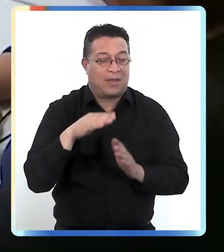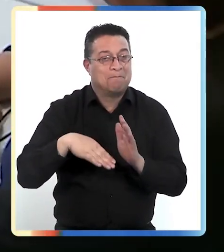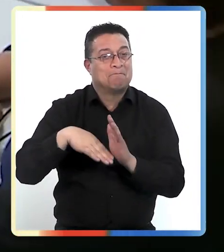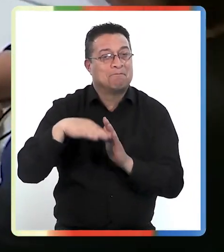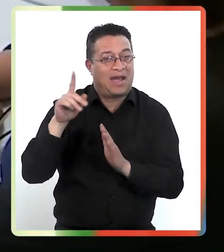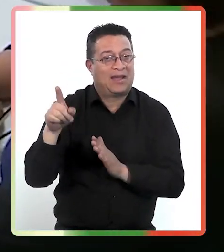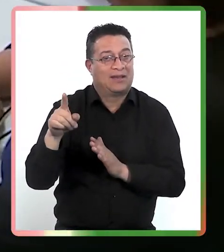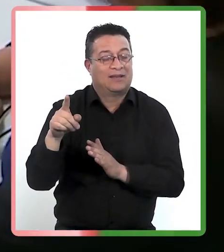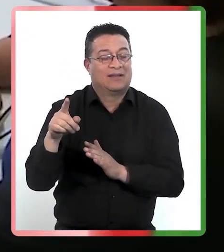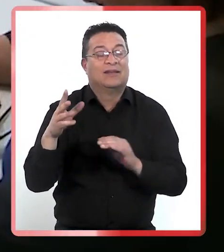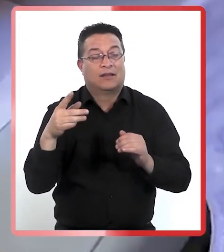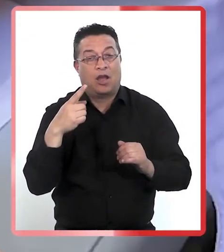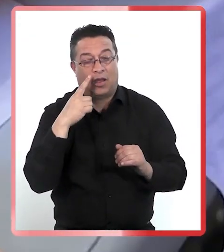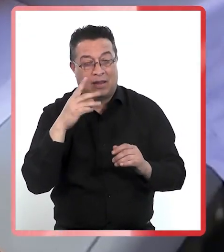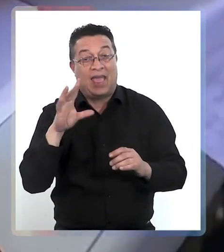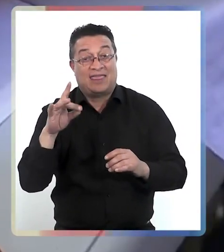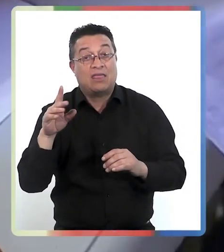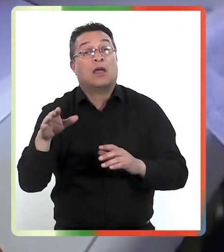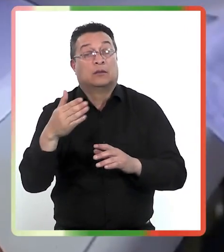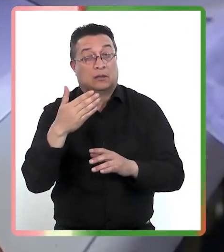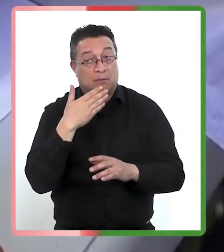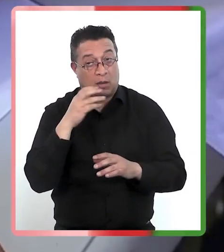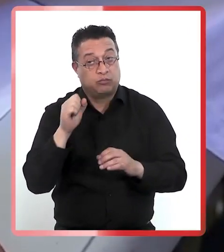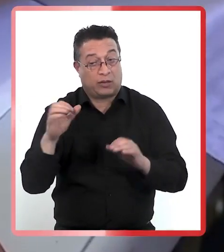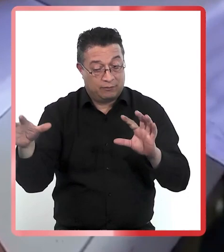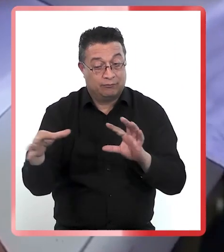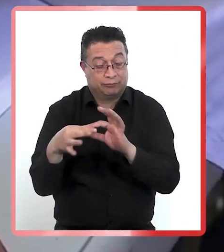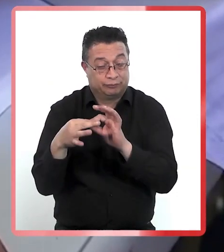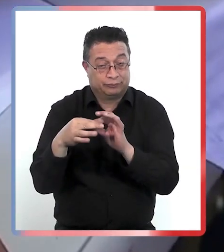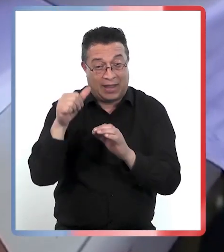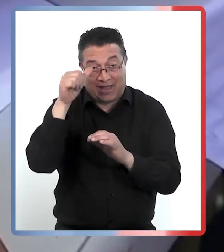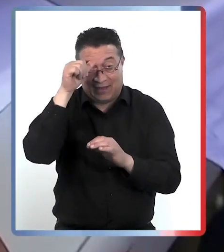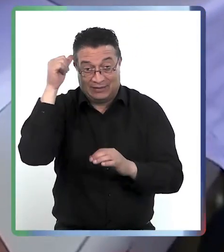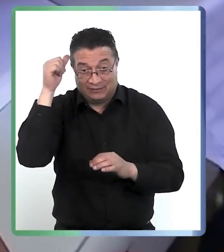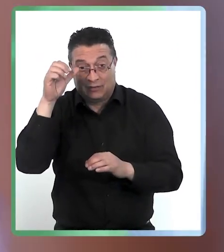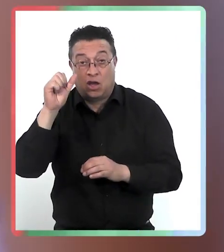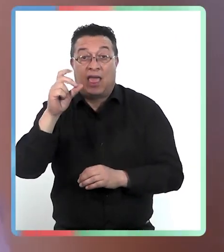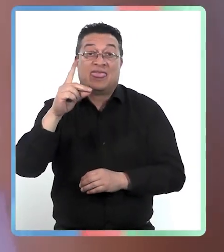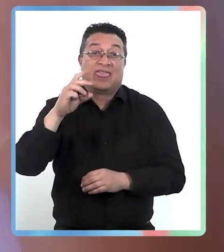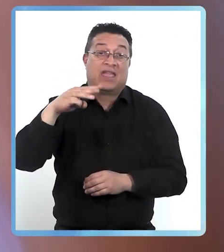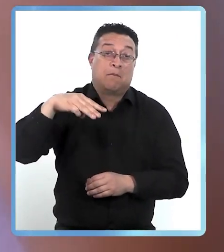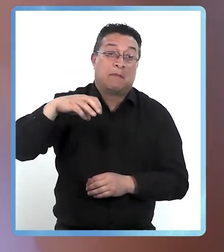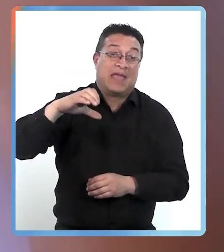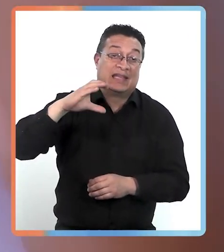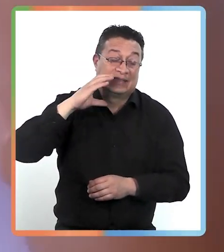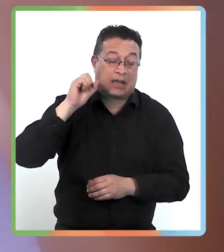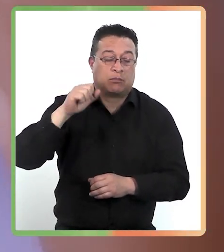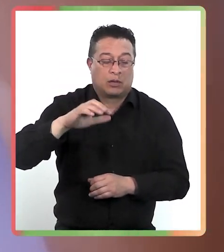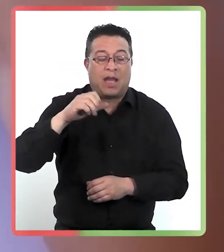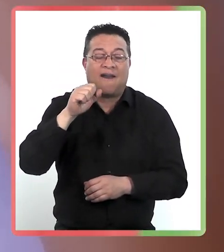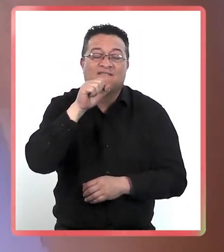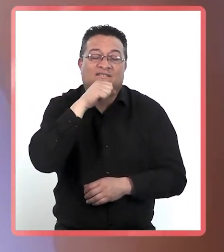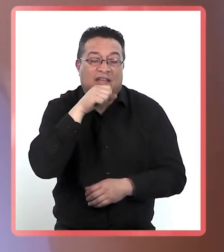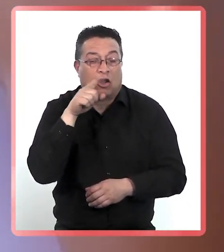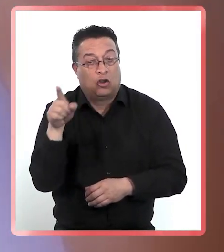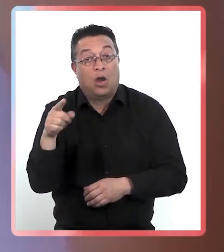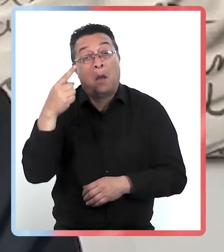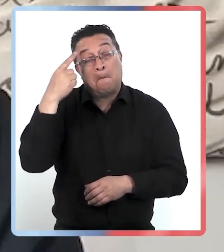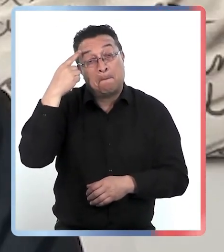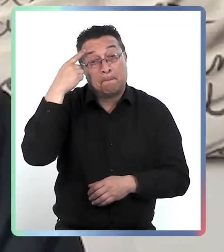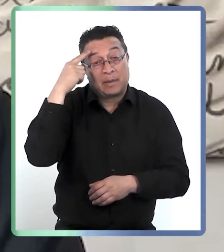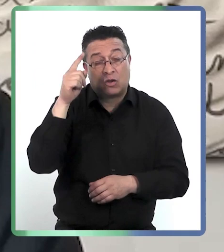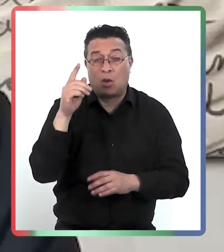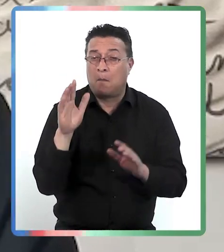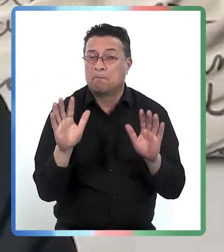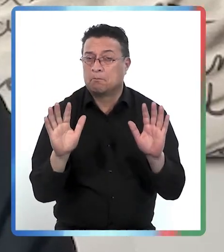más y la edad es un factor de riesgo importante, pudiesen, por lo tanto, tener más demencia porque llegan a edades más avanzadas, ¿ya?